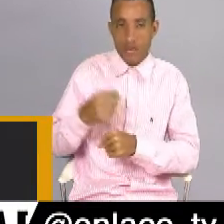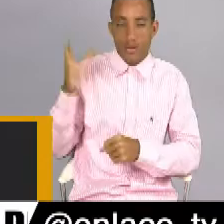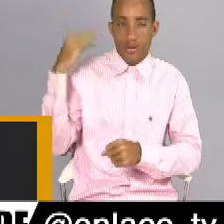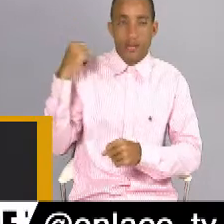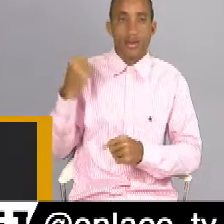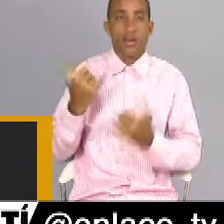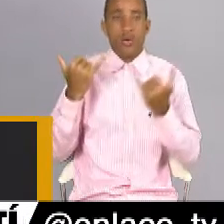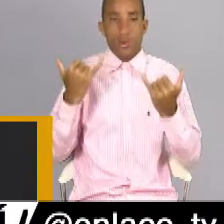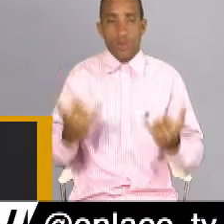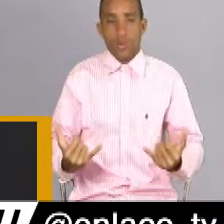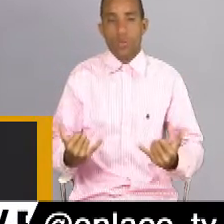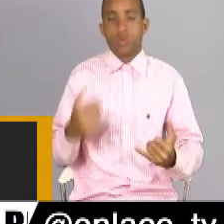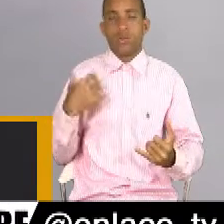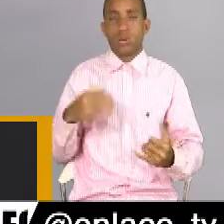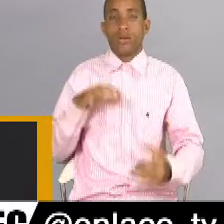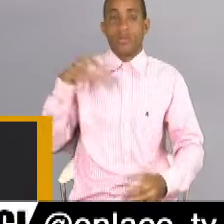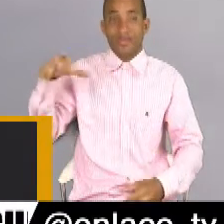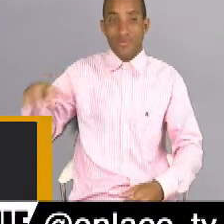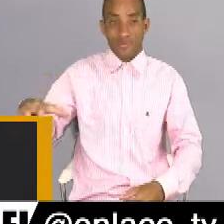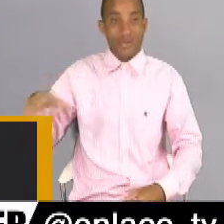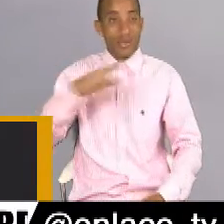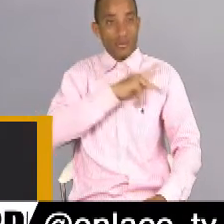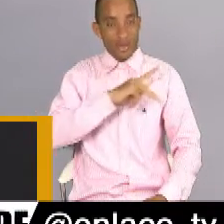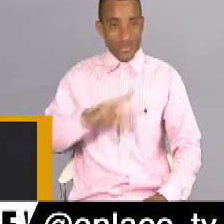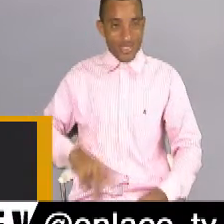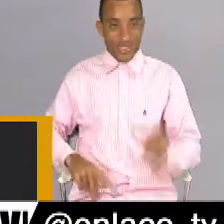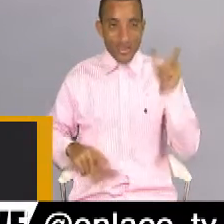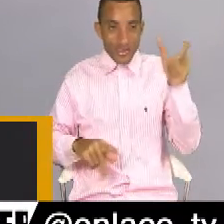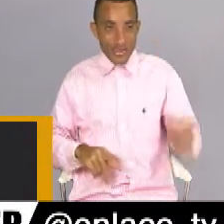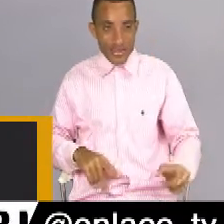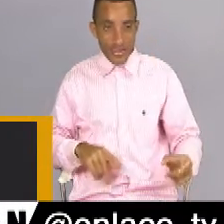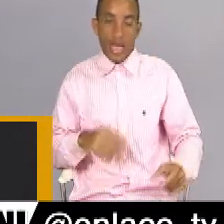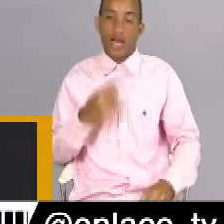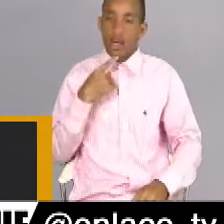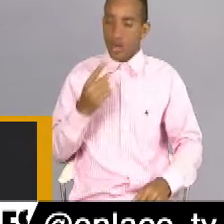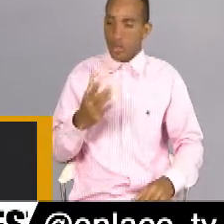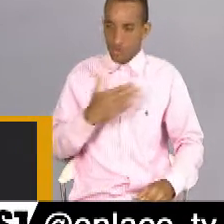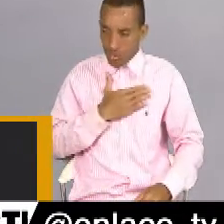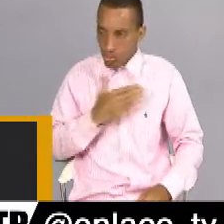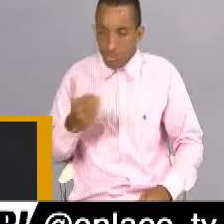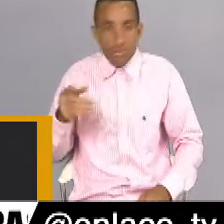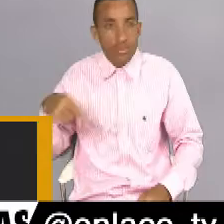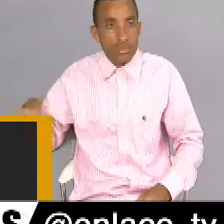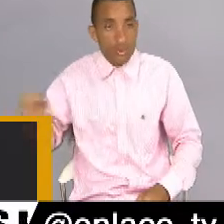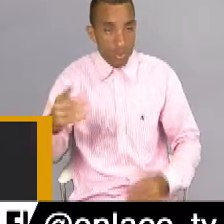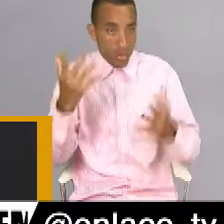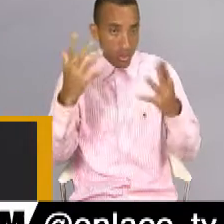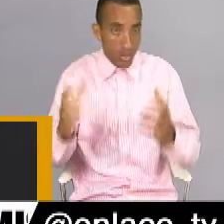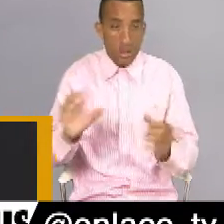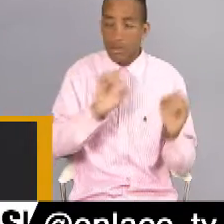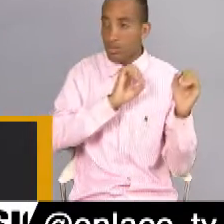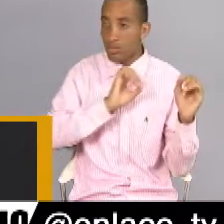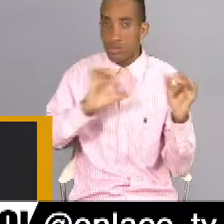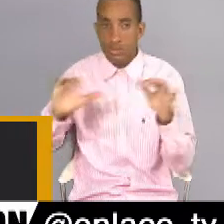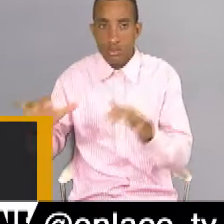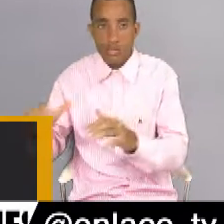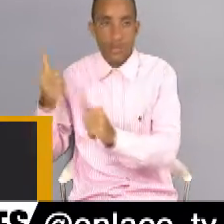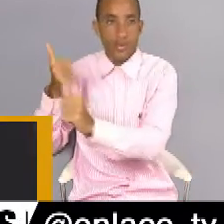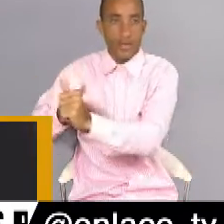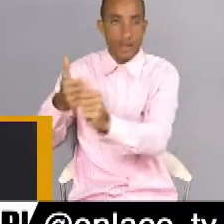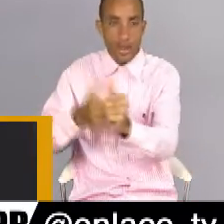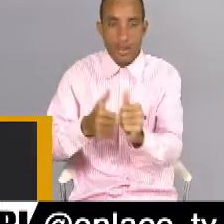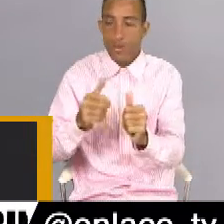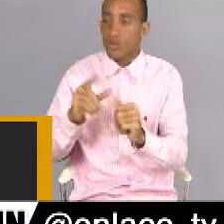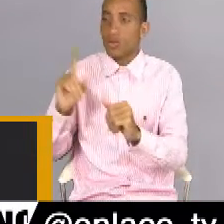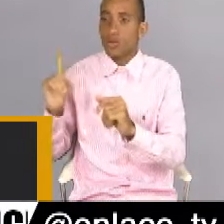un espacio que el personero ha dispuesto para todos los barranqueños, para todos los usuarios, quienes quieran acercarse a cada una de sus